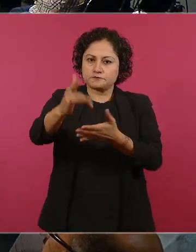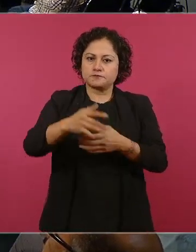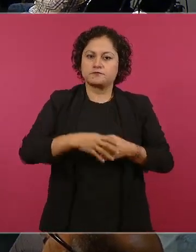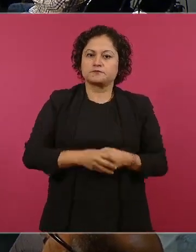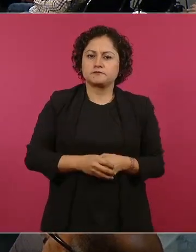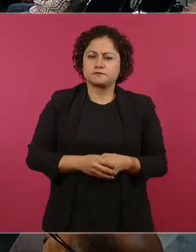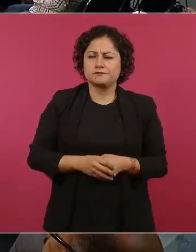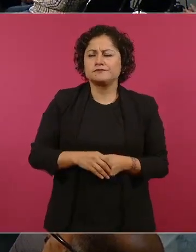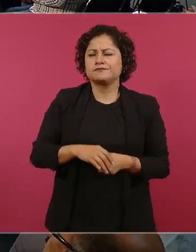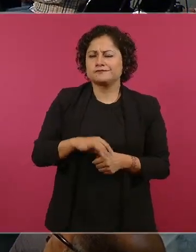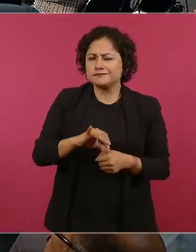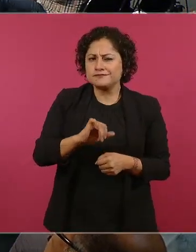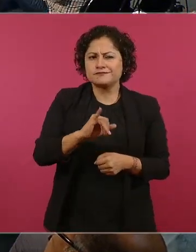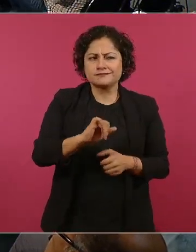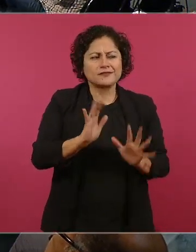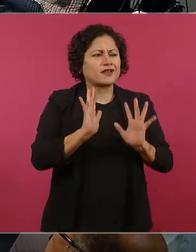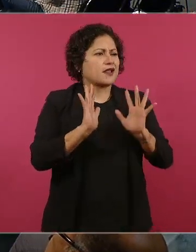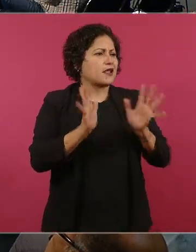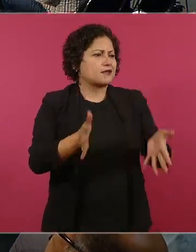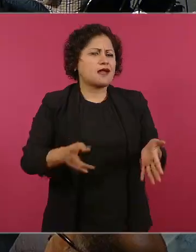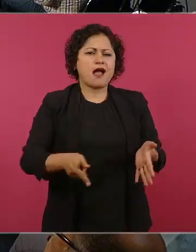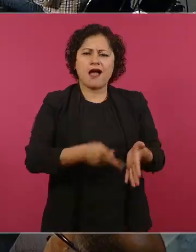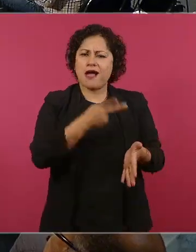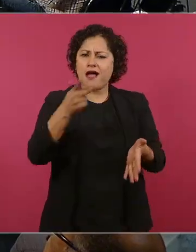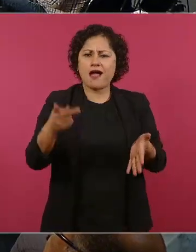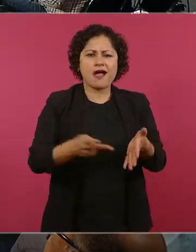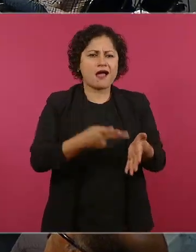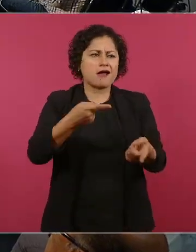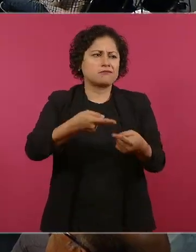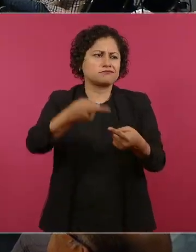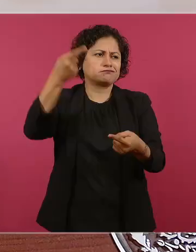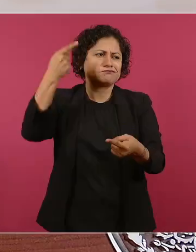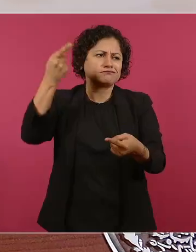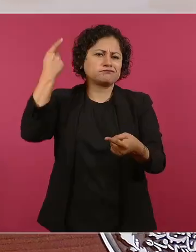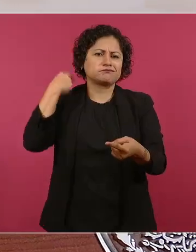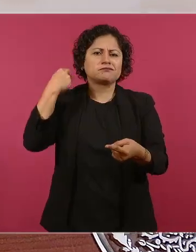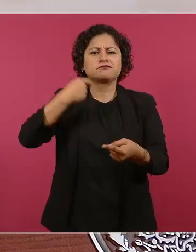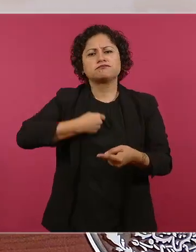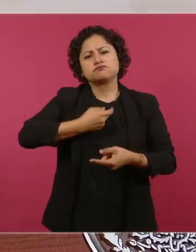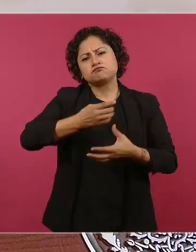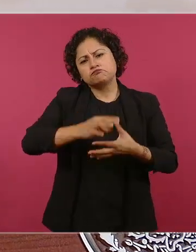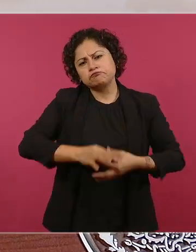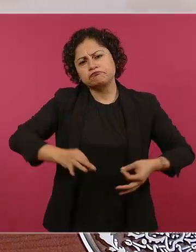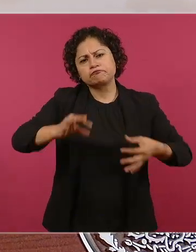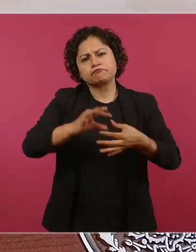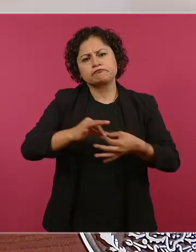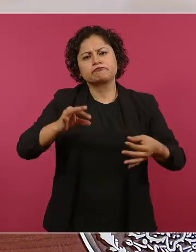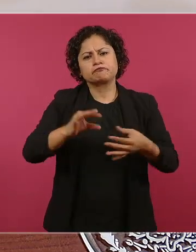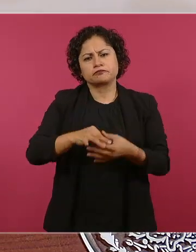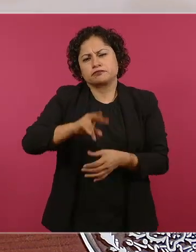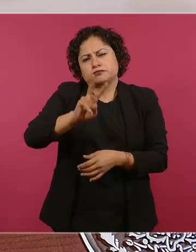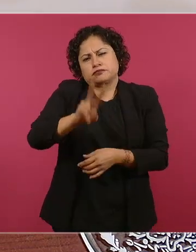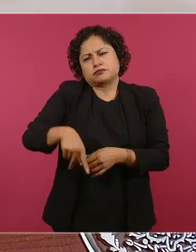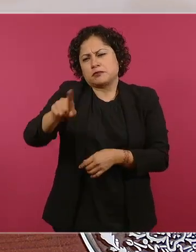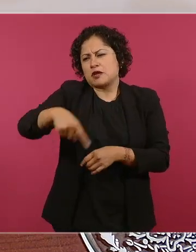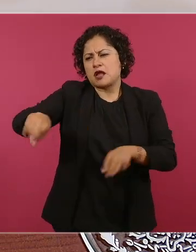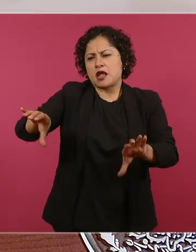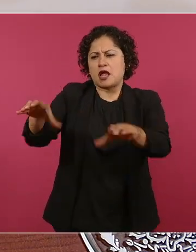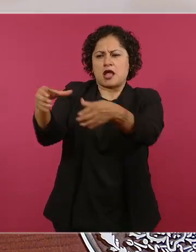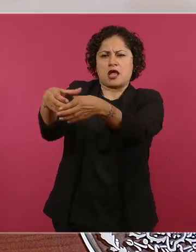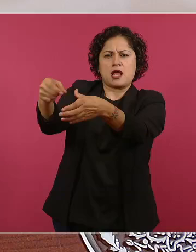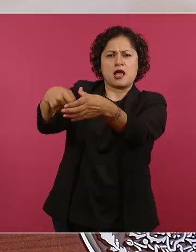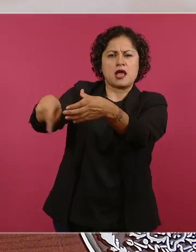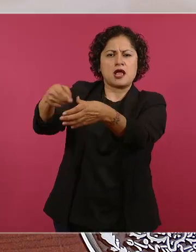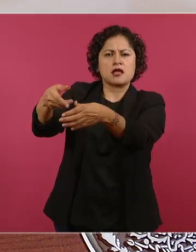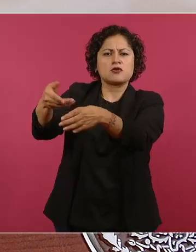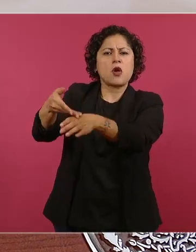sector que se malacostumbraron, se sentían los dueños de México.